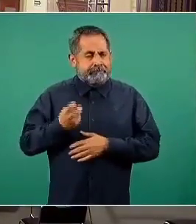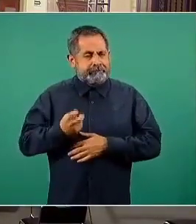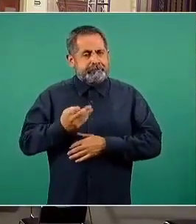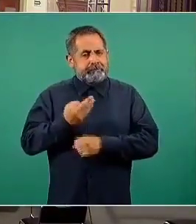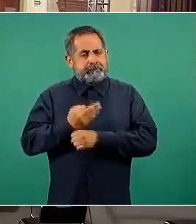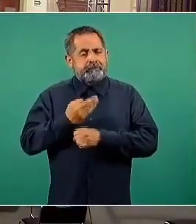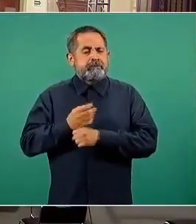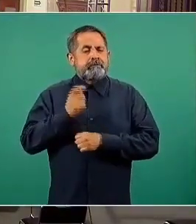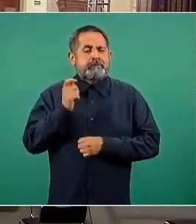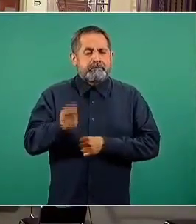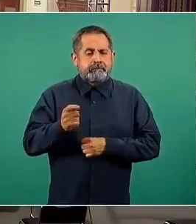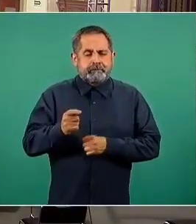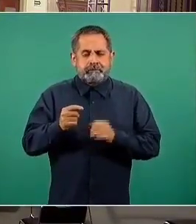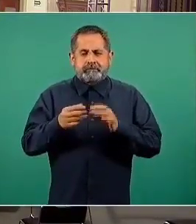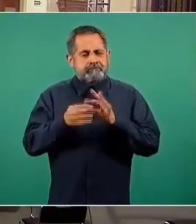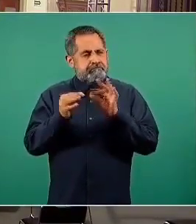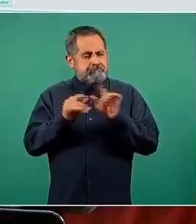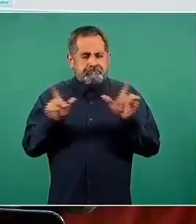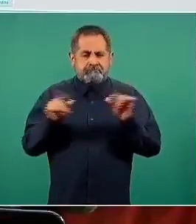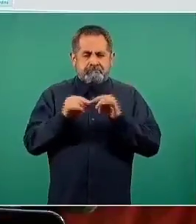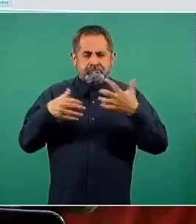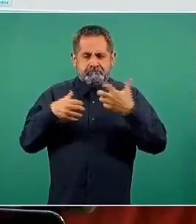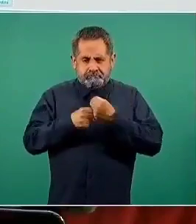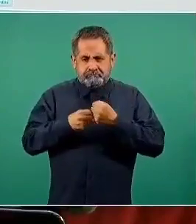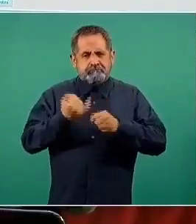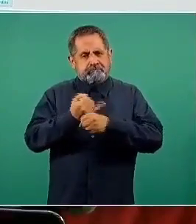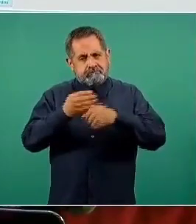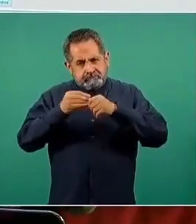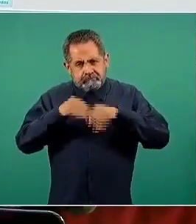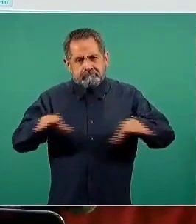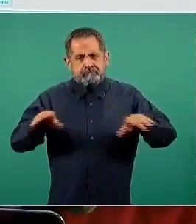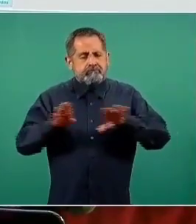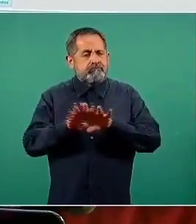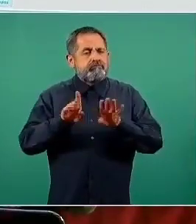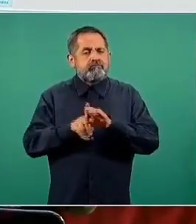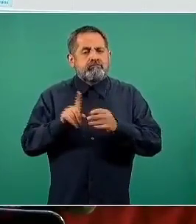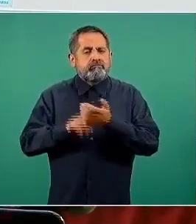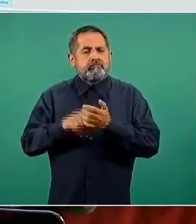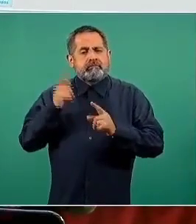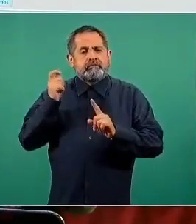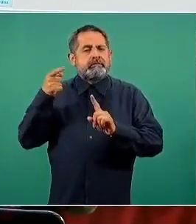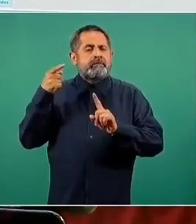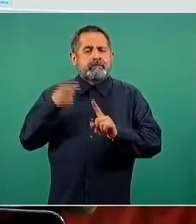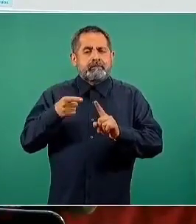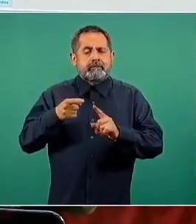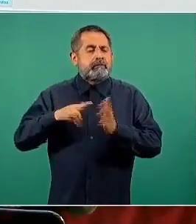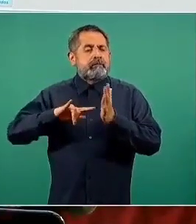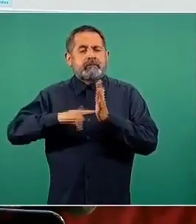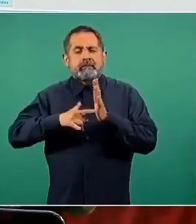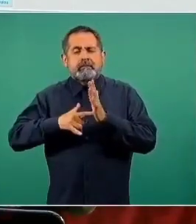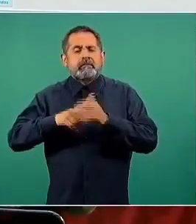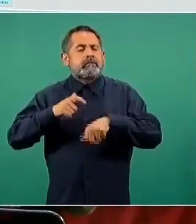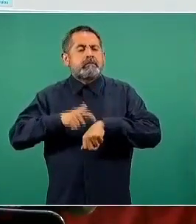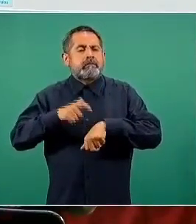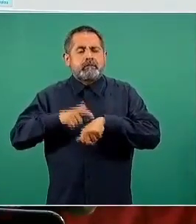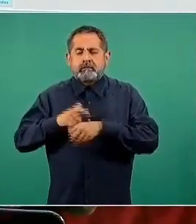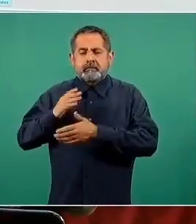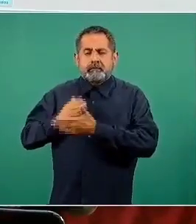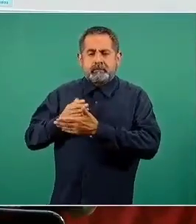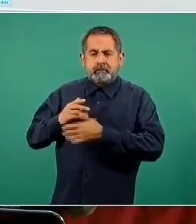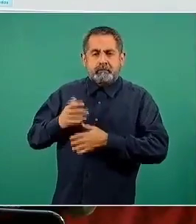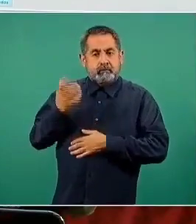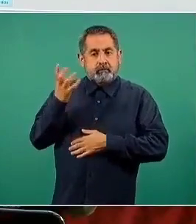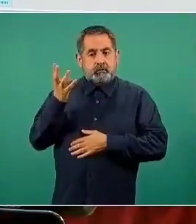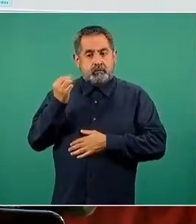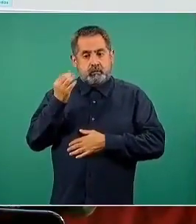segmento sintético del informe técnico. Tiene como hora de corte de información las 9 de